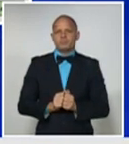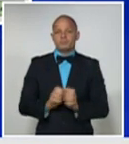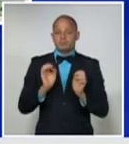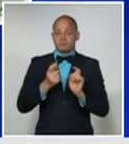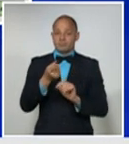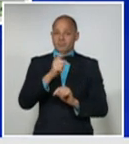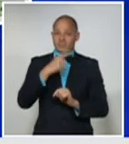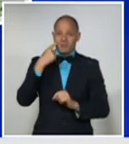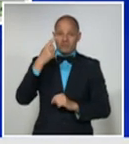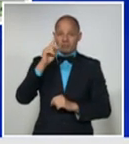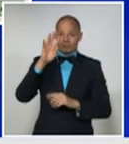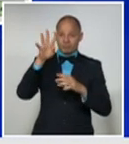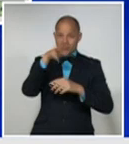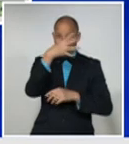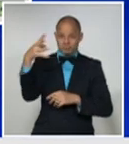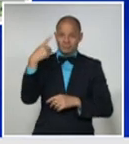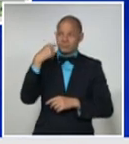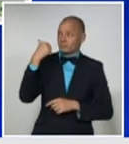a